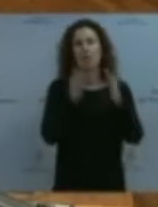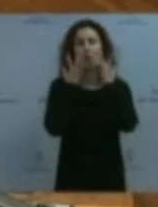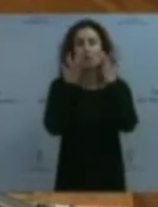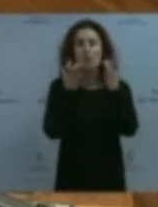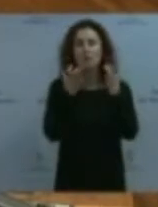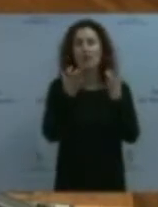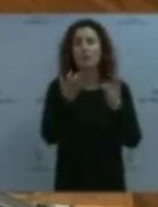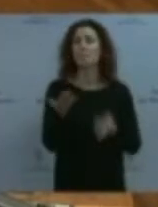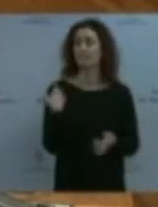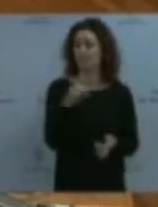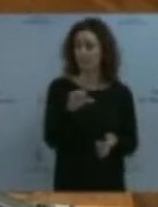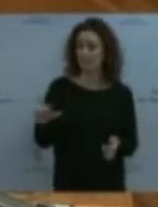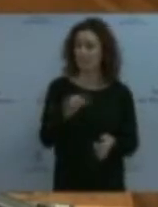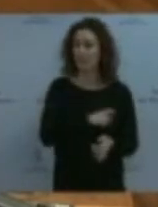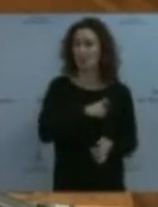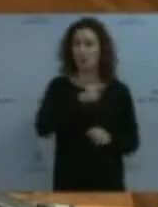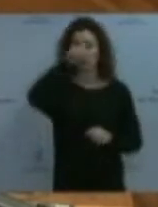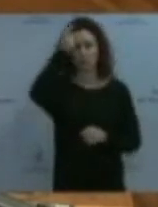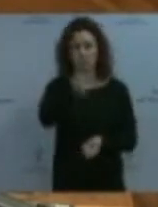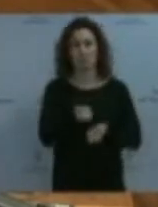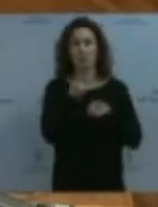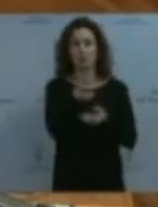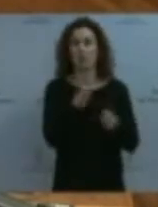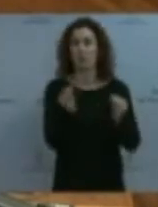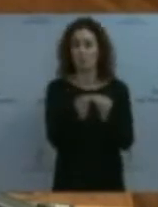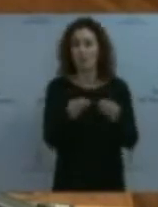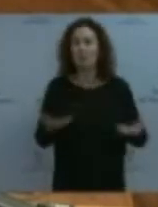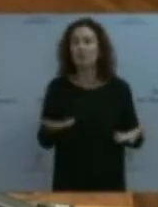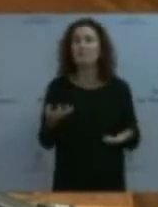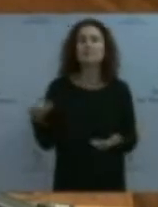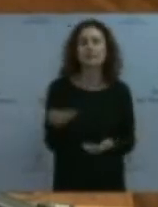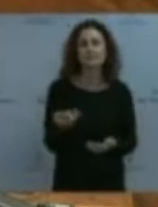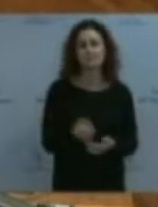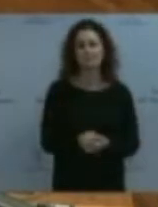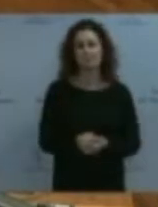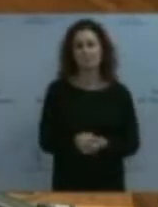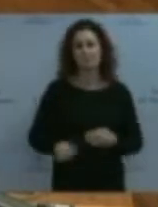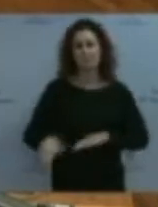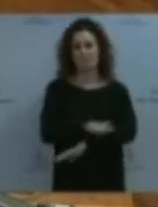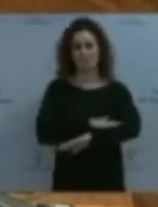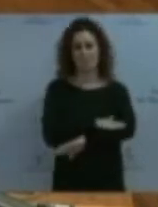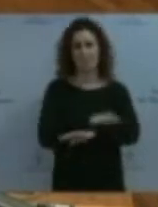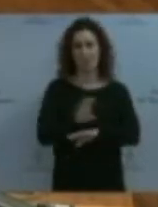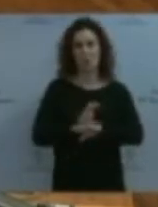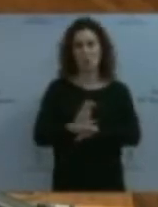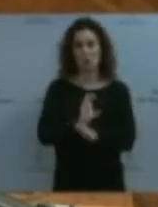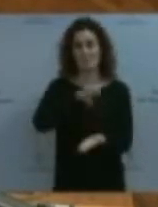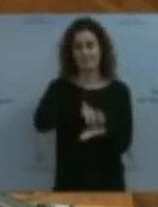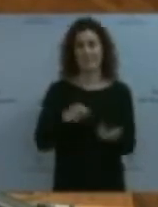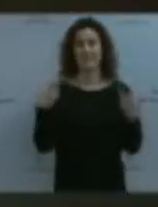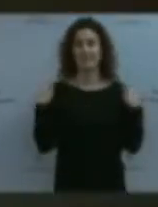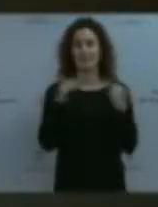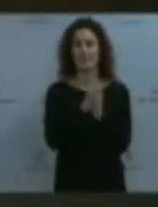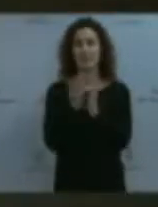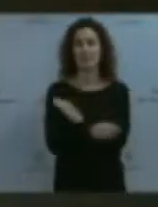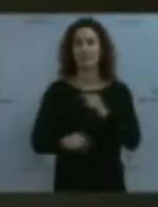Cultura, es que el Gobierno, en concreto la Consejería de Hacienda, a través de la Dirección General de Patrimonio y Juego, ha realizado una importante